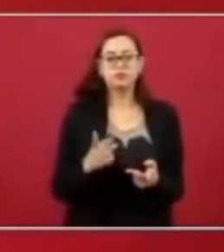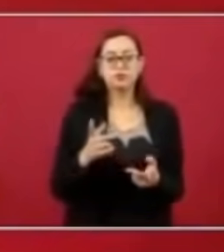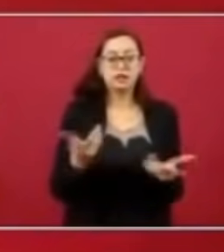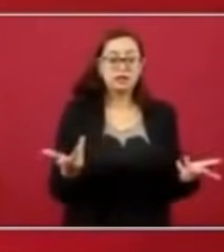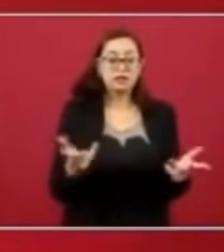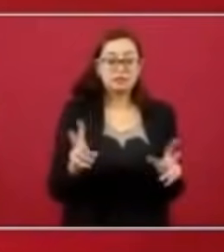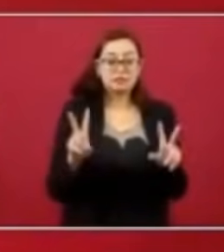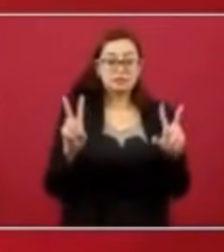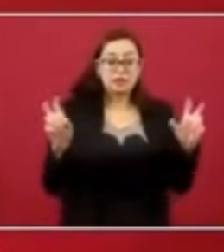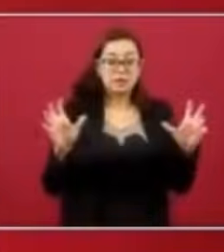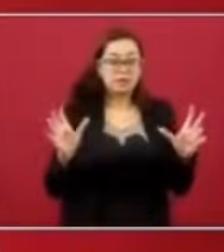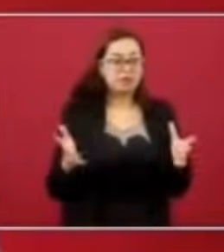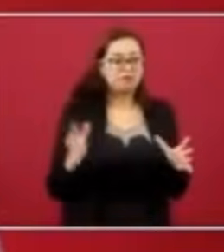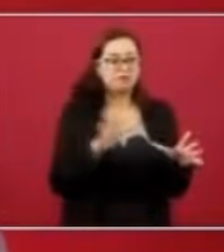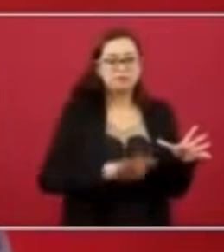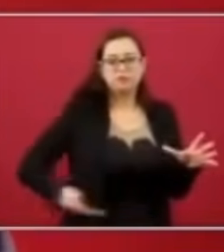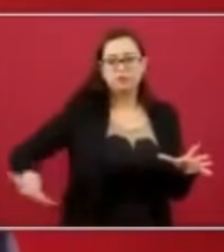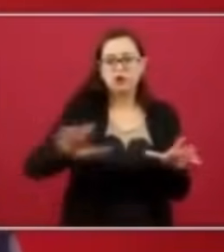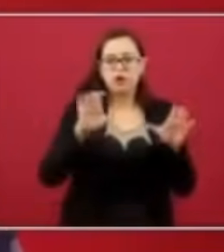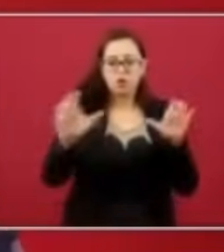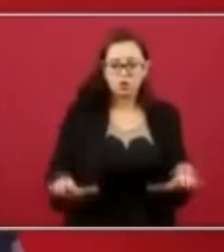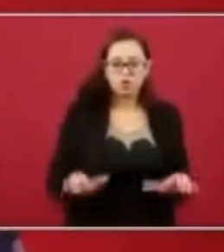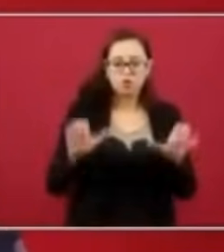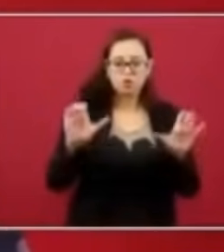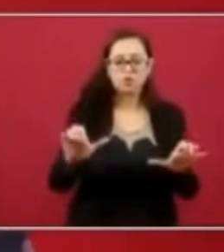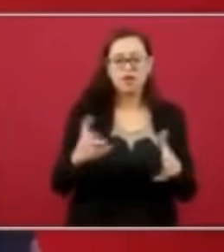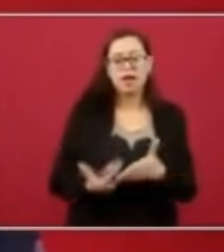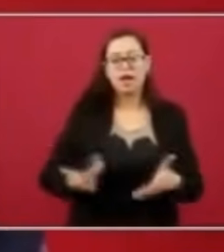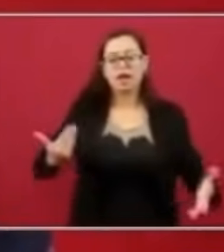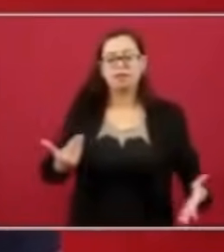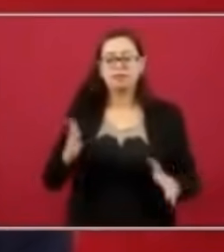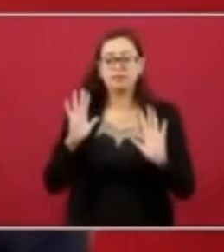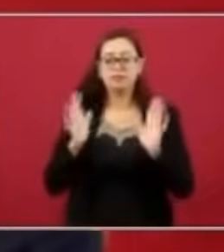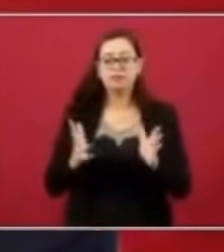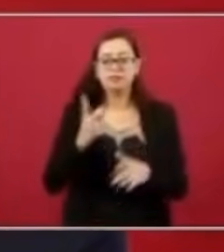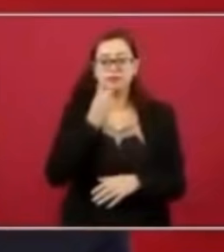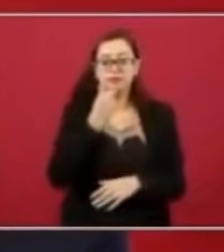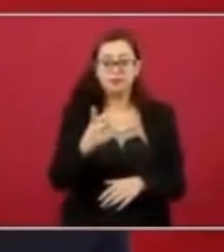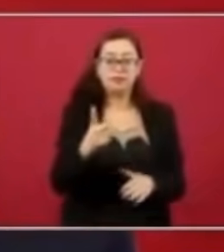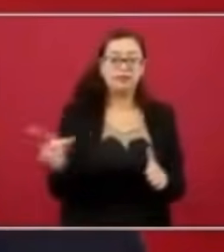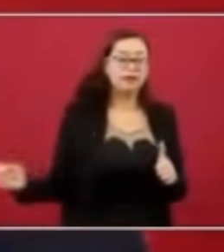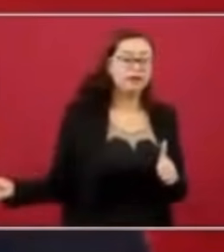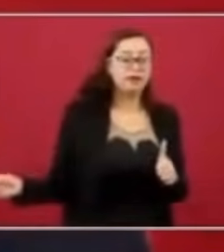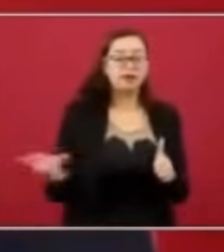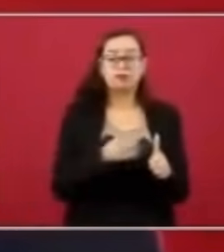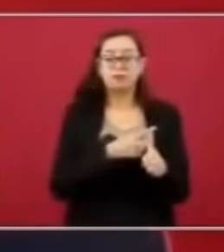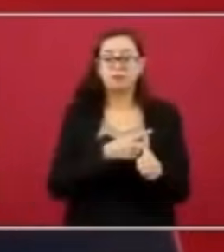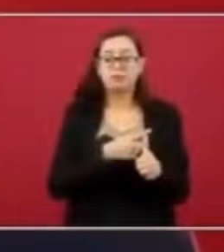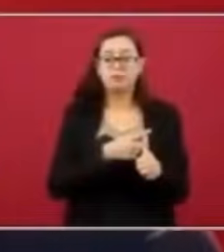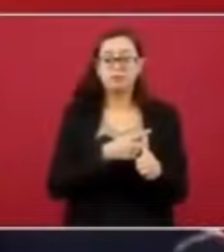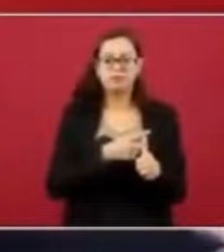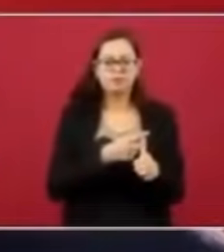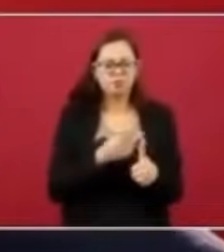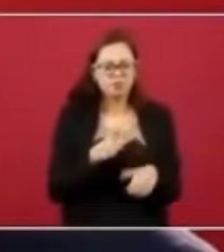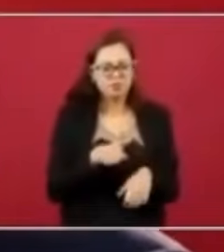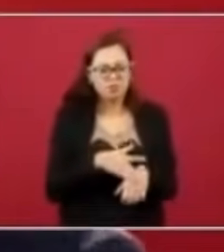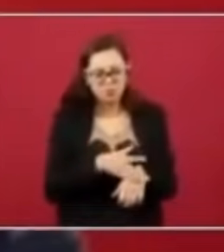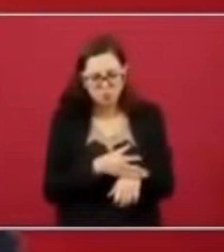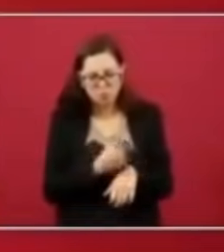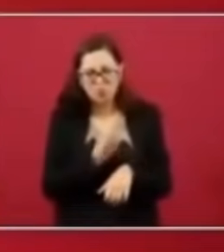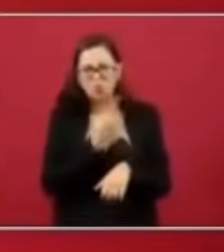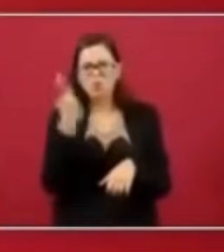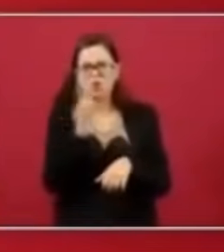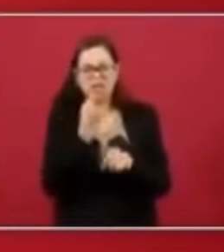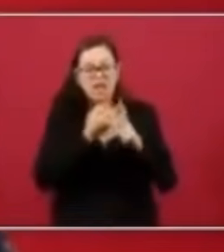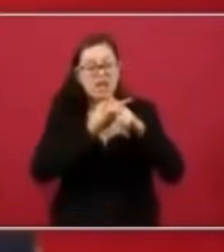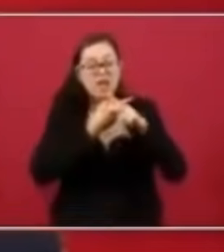seguridad, nosotros, como ya lo dije, lo primero es atender las causas que han